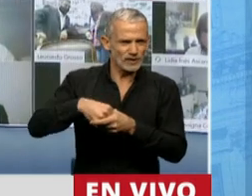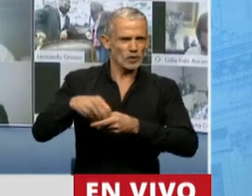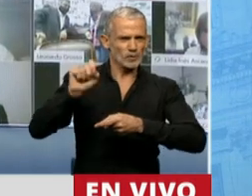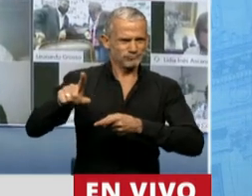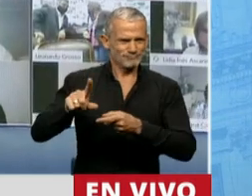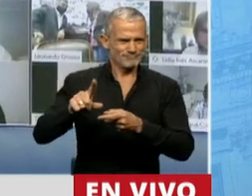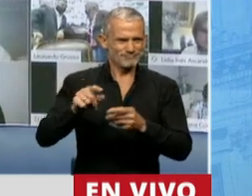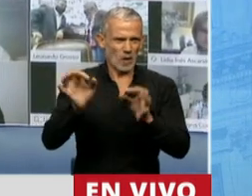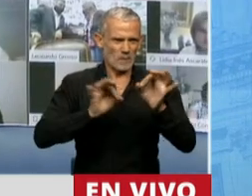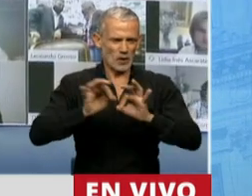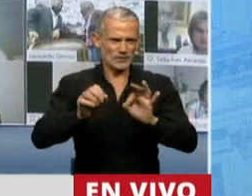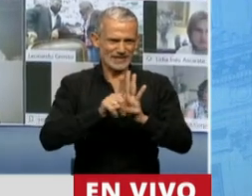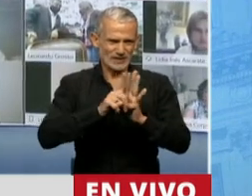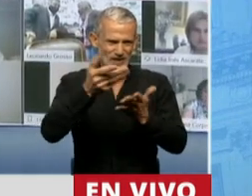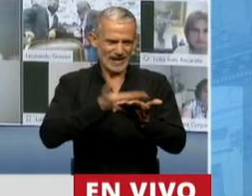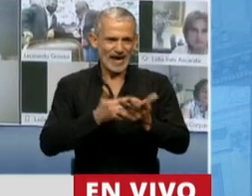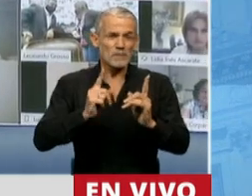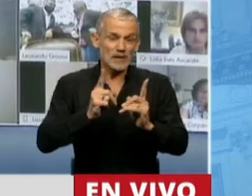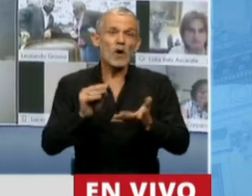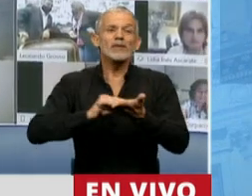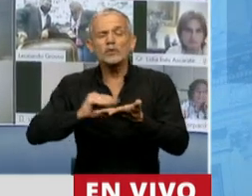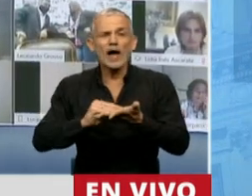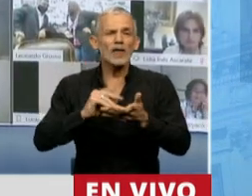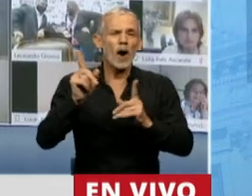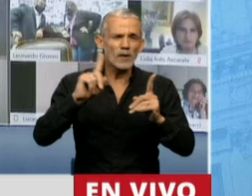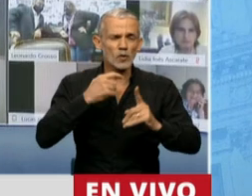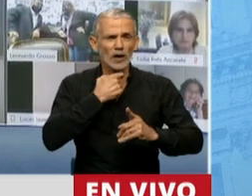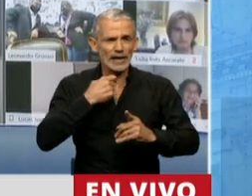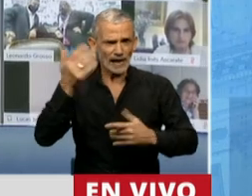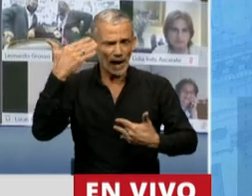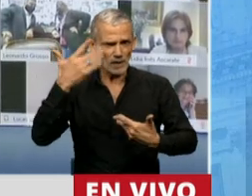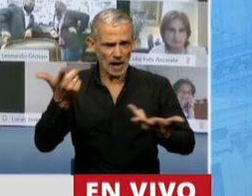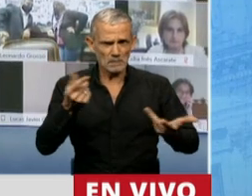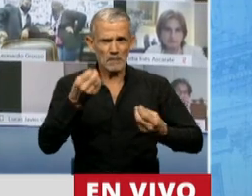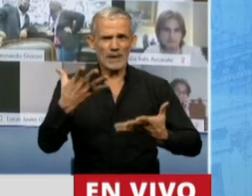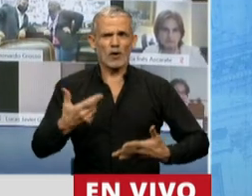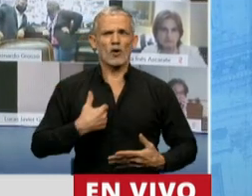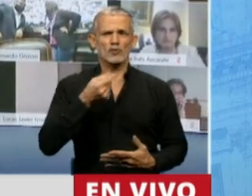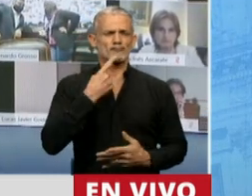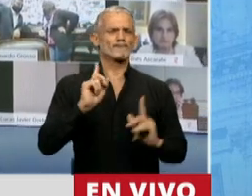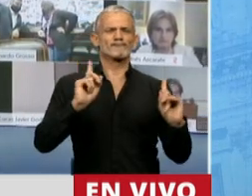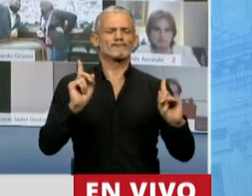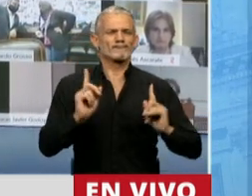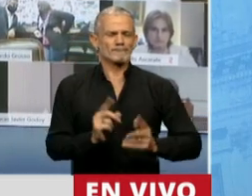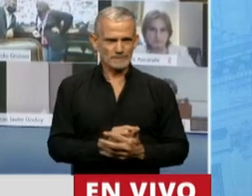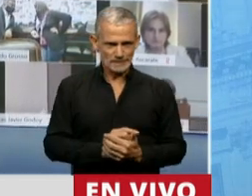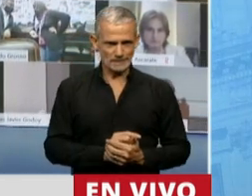el en el propio proyecto seguramente habrá diputados diputadas que quieren hacer uso de la palabra reitero